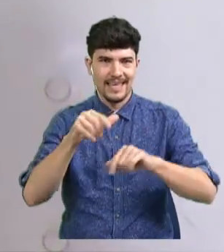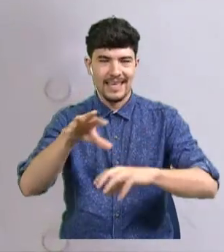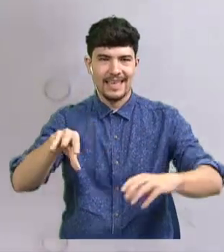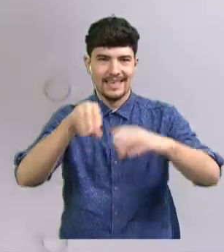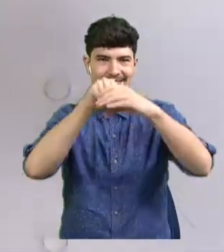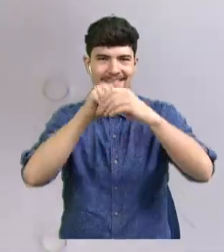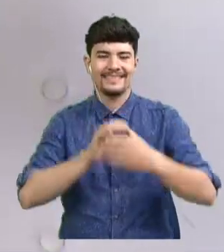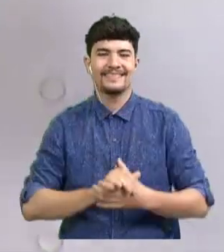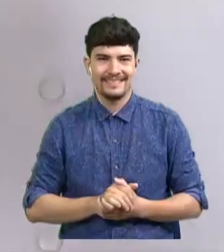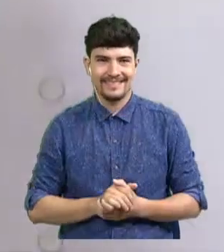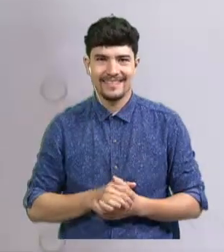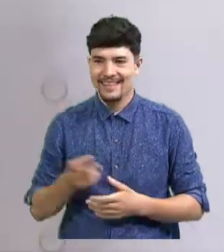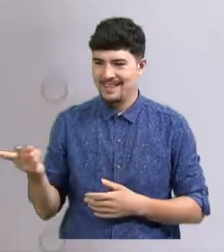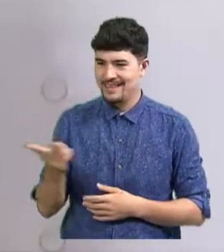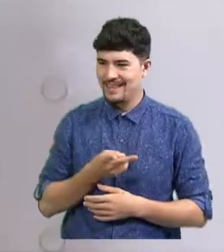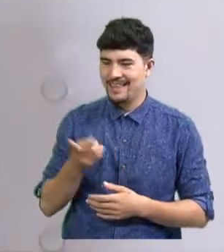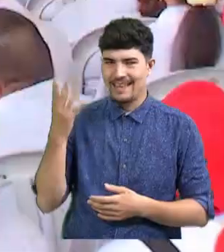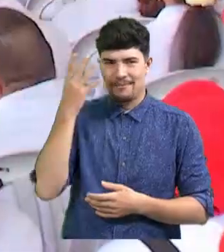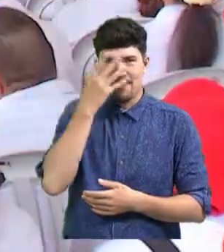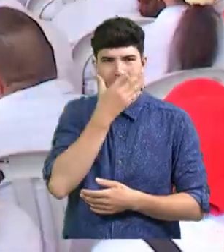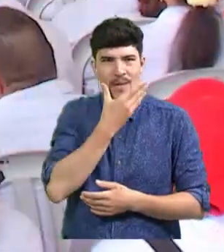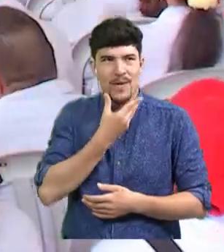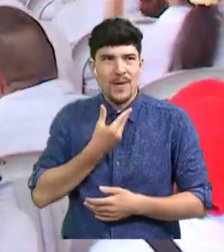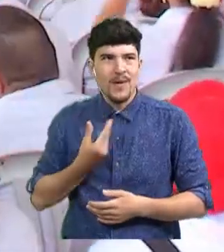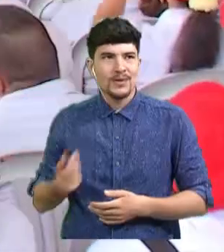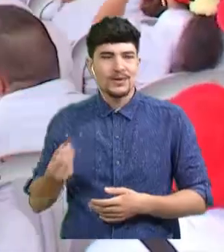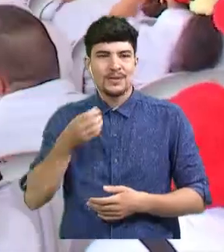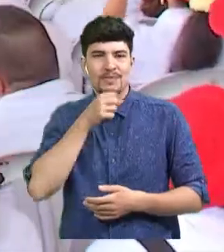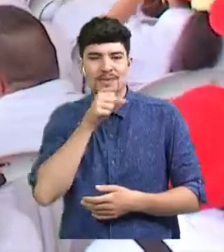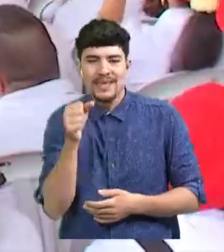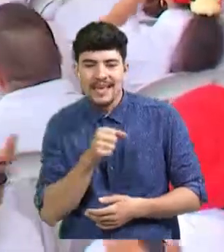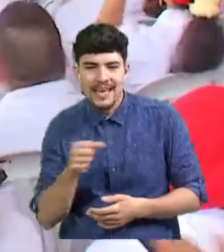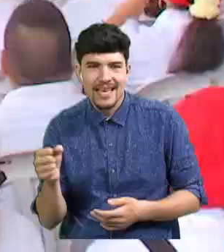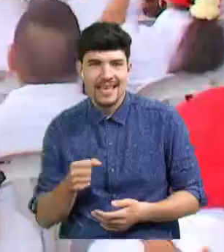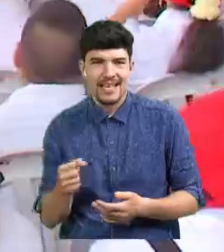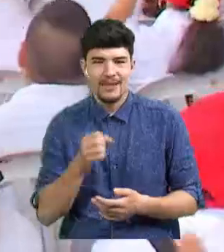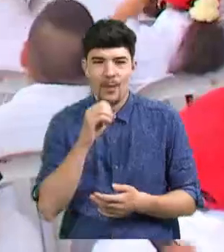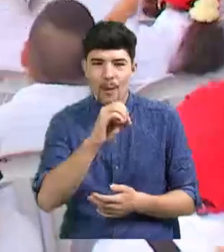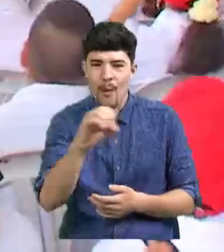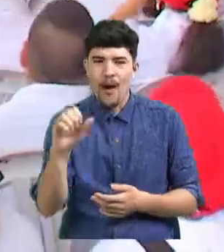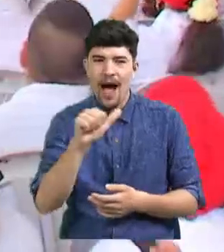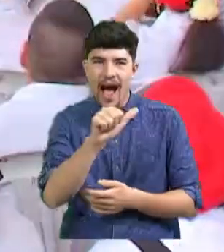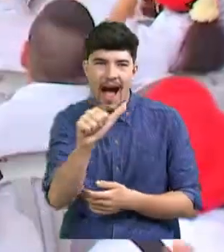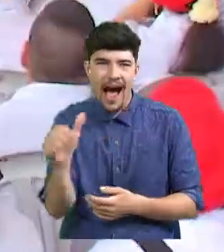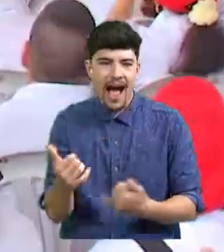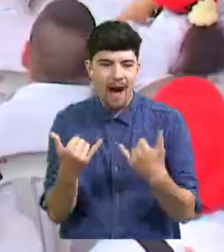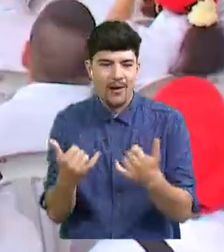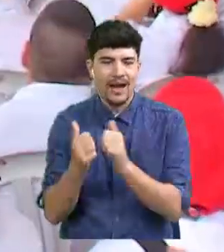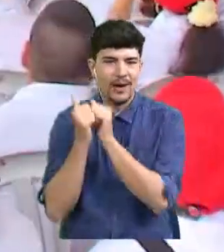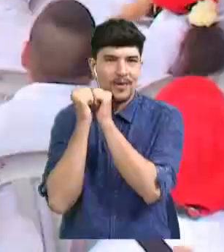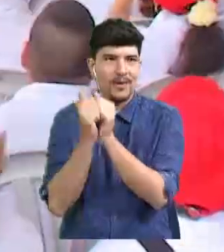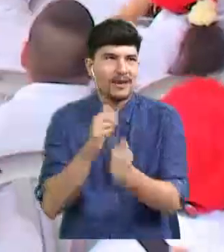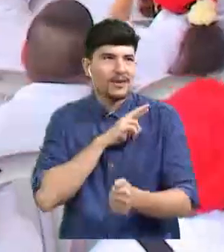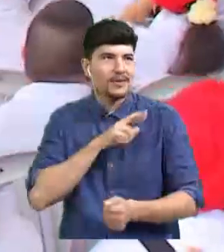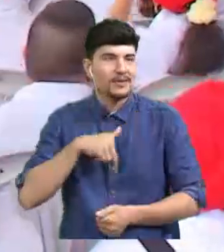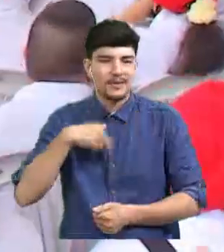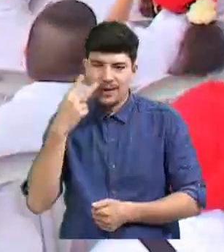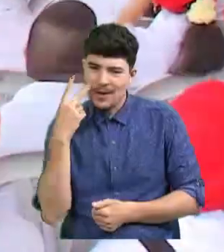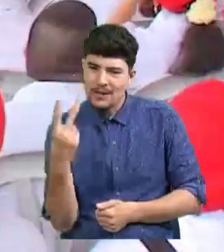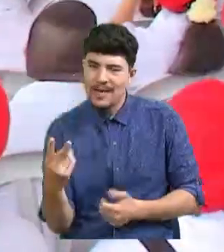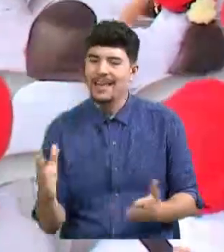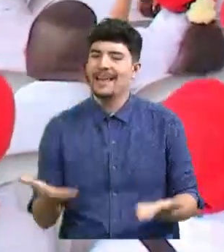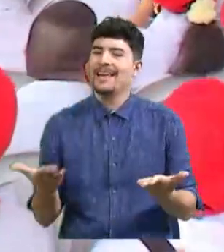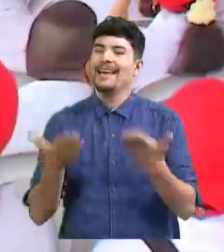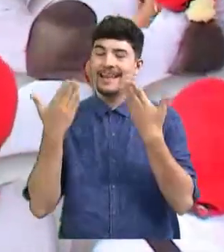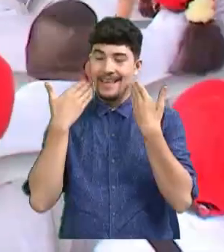canal regional, aquí con estas queridas quinceañeras y quinceañeros de la tercera edad que nos acompañan, que las vemos siempre más